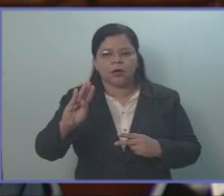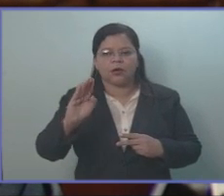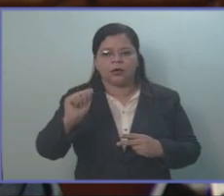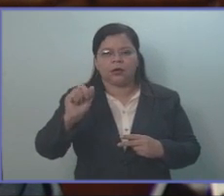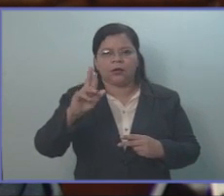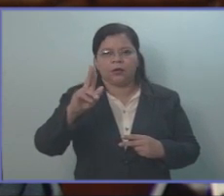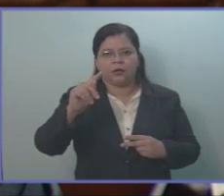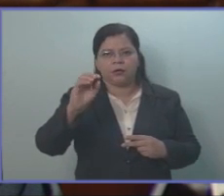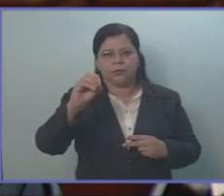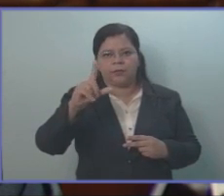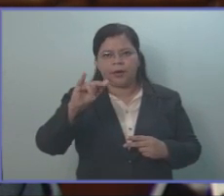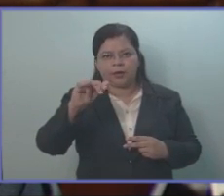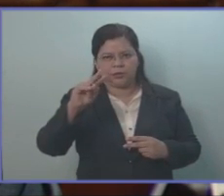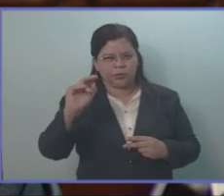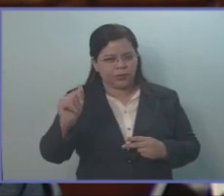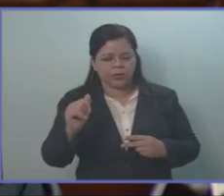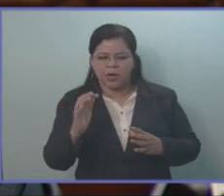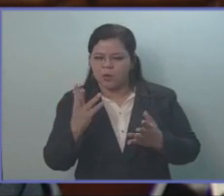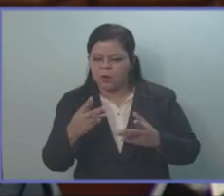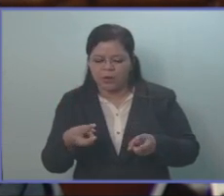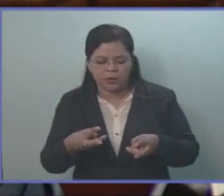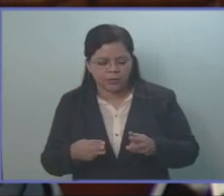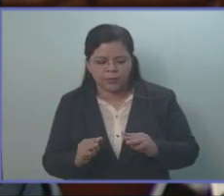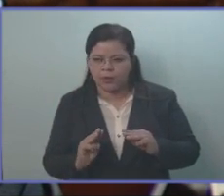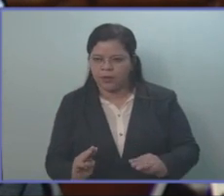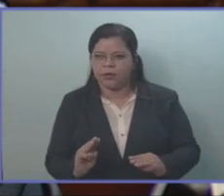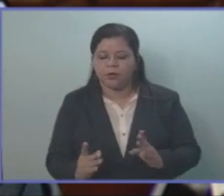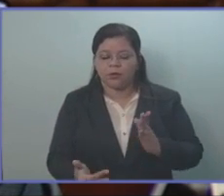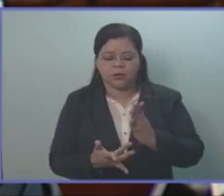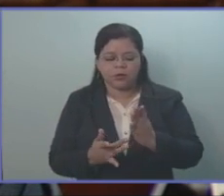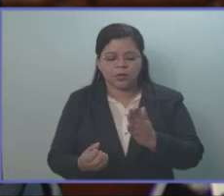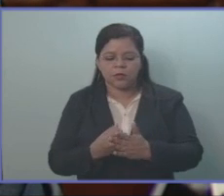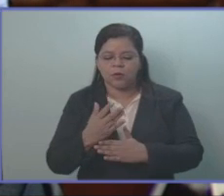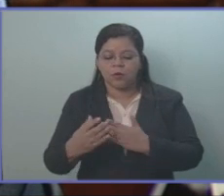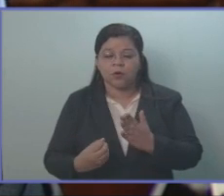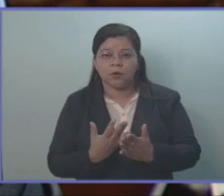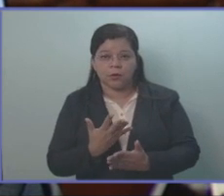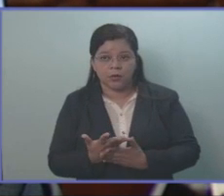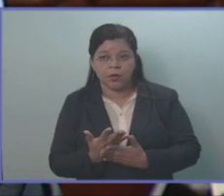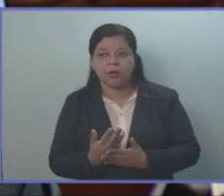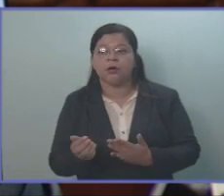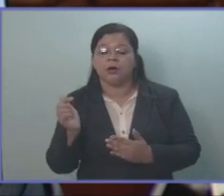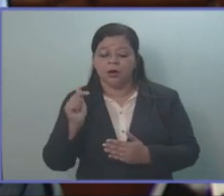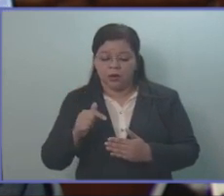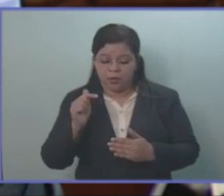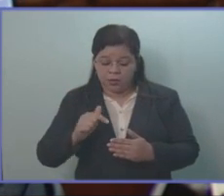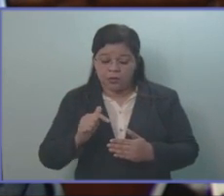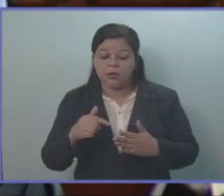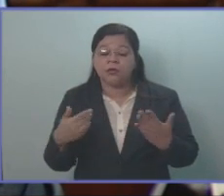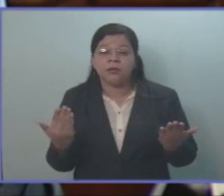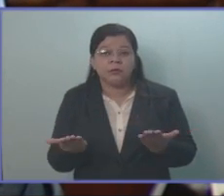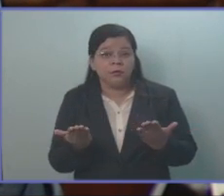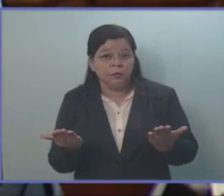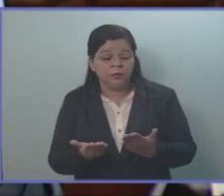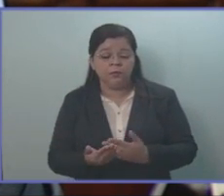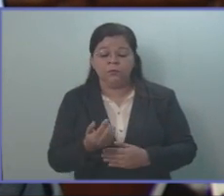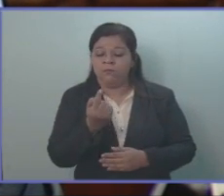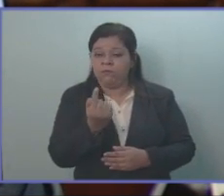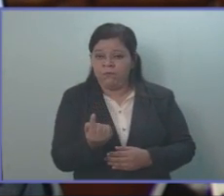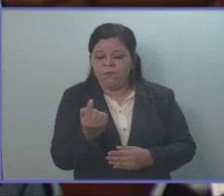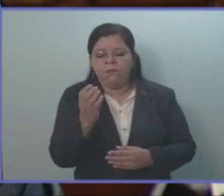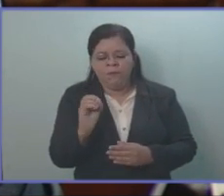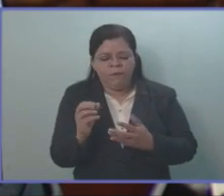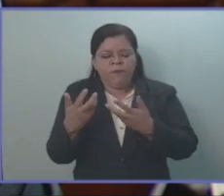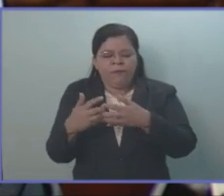medio, tecnología o mecanismo. El incumplimiento de esta disposición hará incurrir a la persona natural